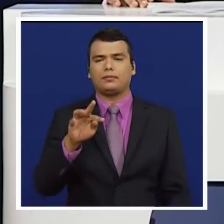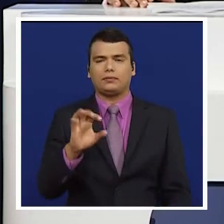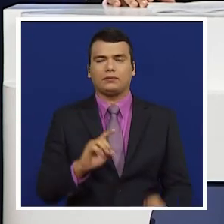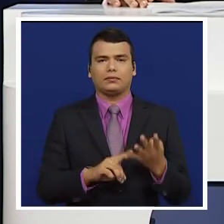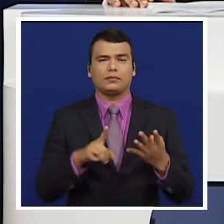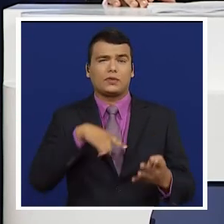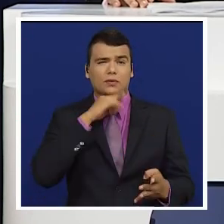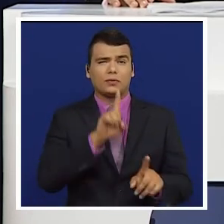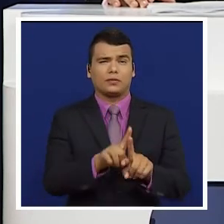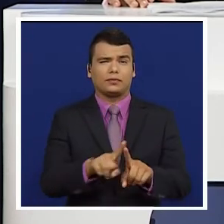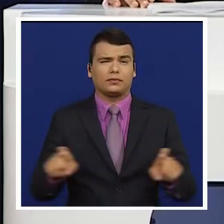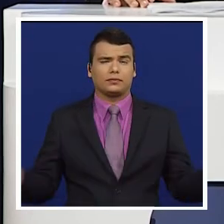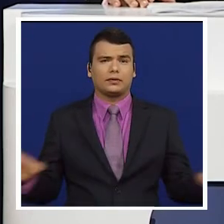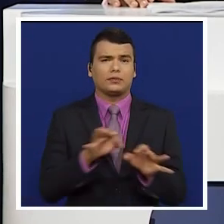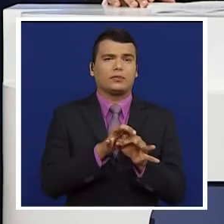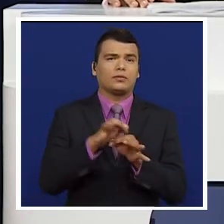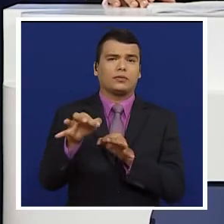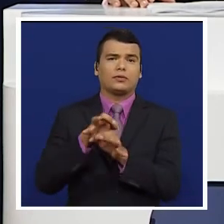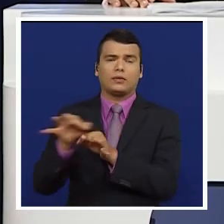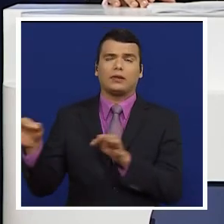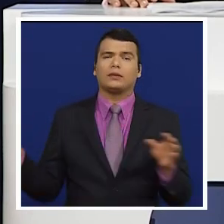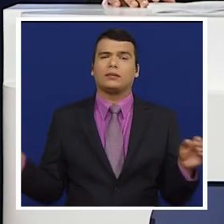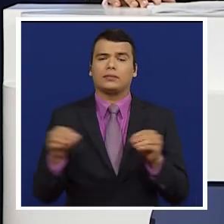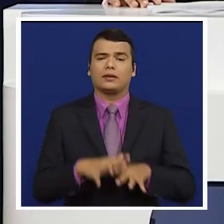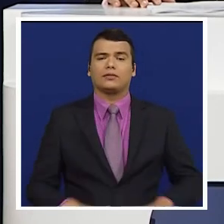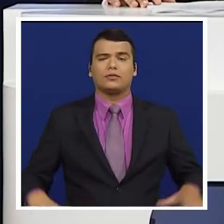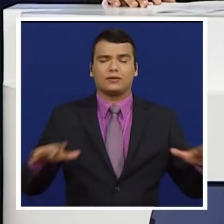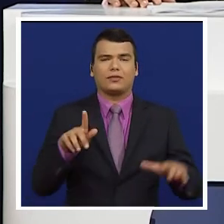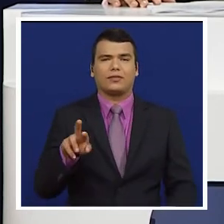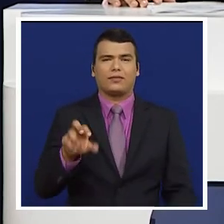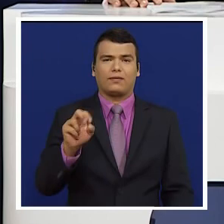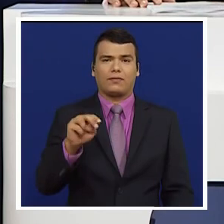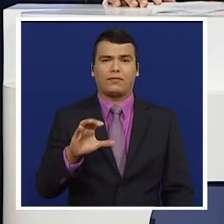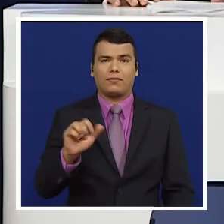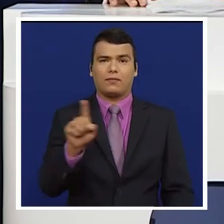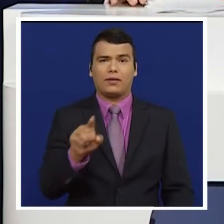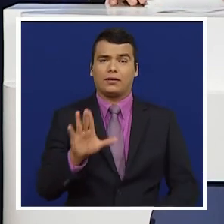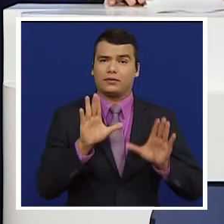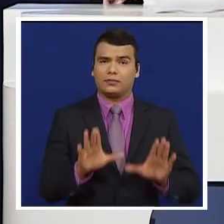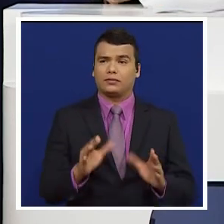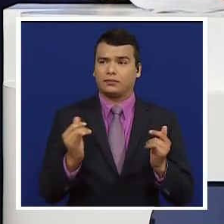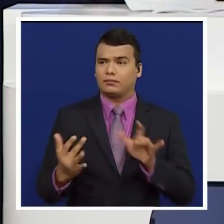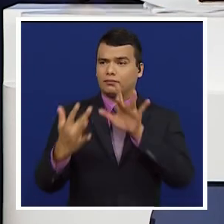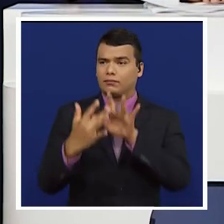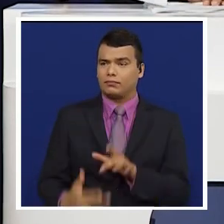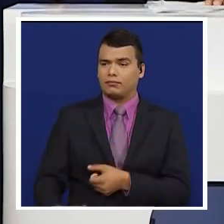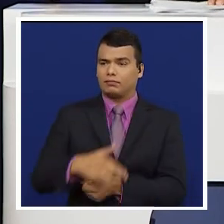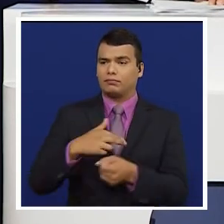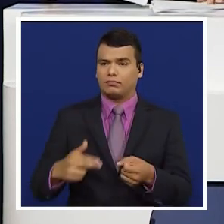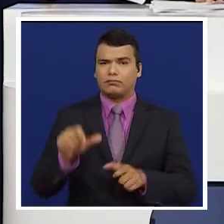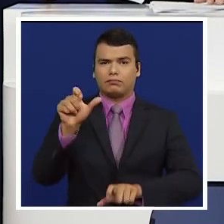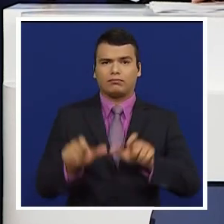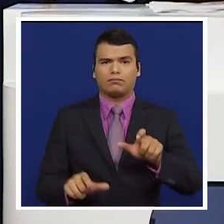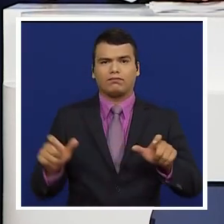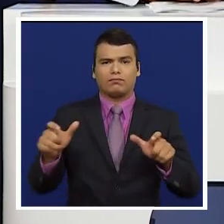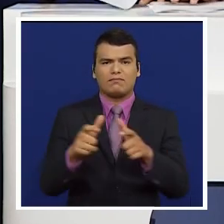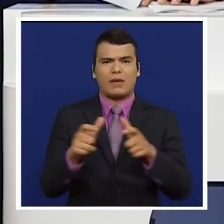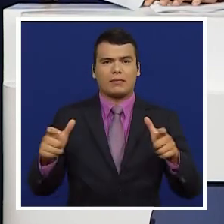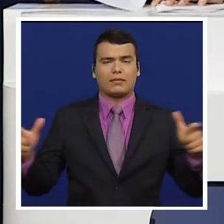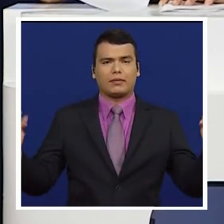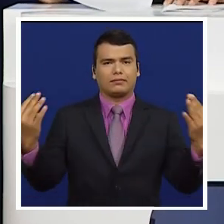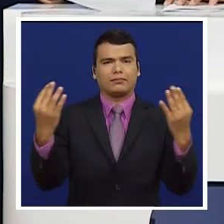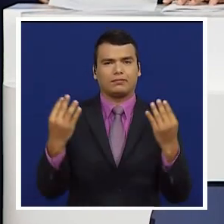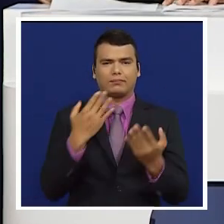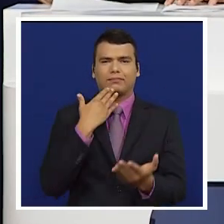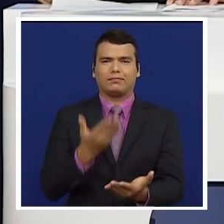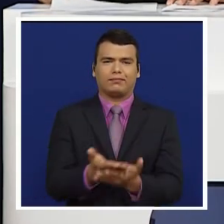otras localidades, y seguiremos por las zonas más francas. Telepacífico Noticias, más cerca de la región, con una sintonía que está en crecimiento gracias